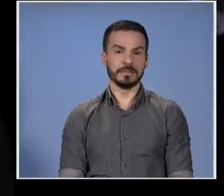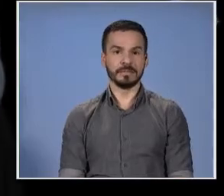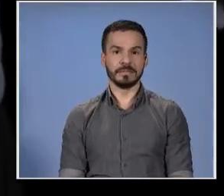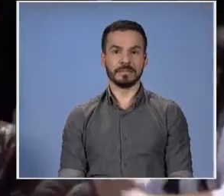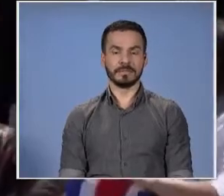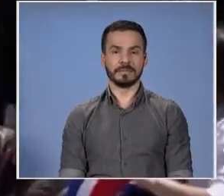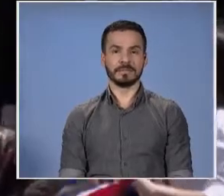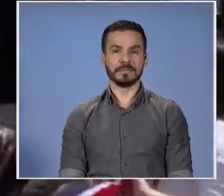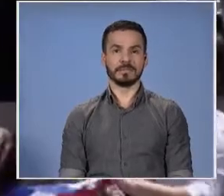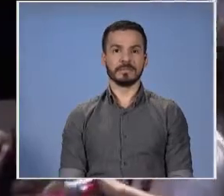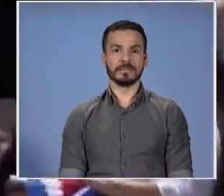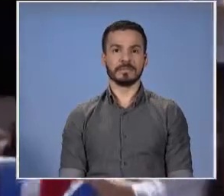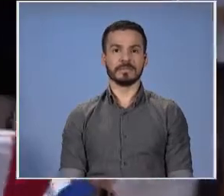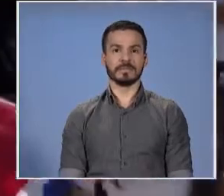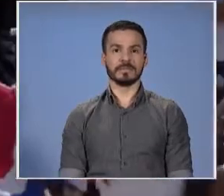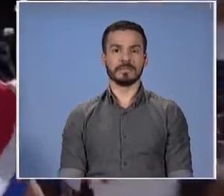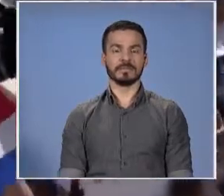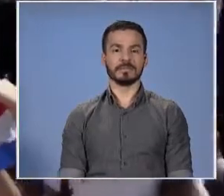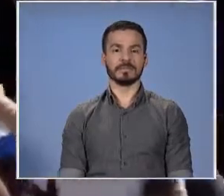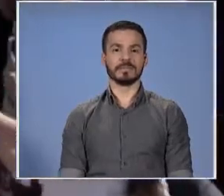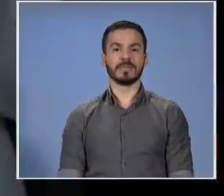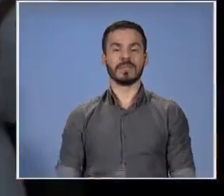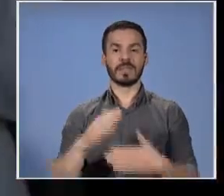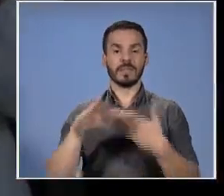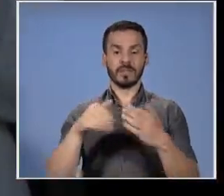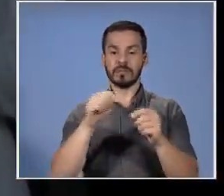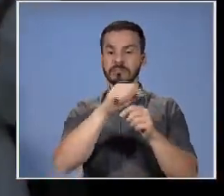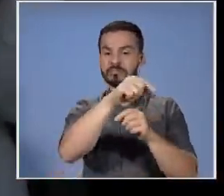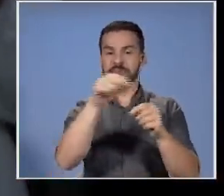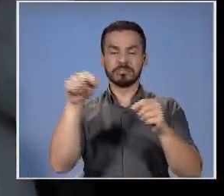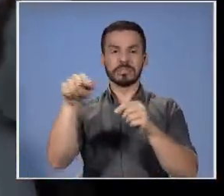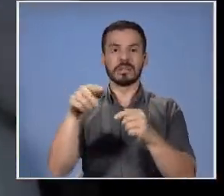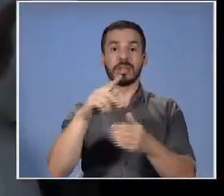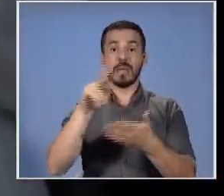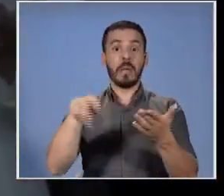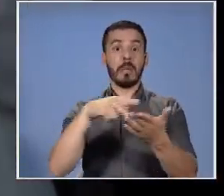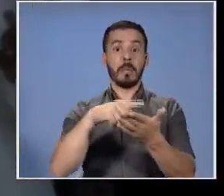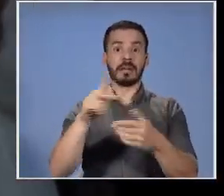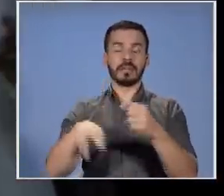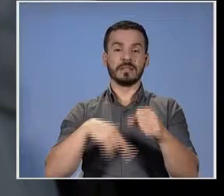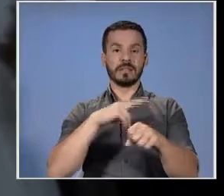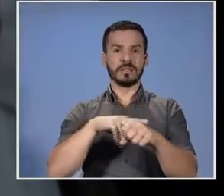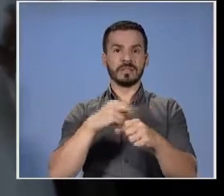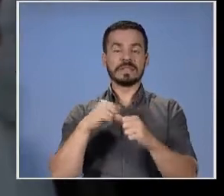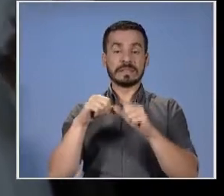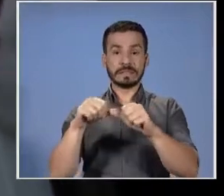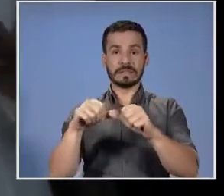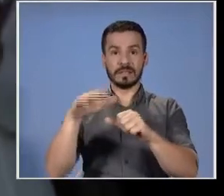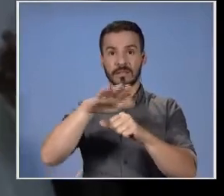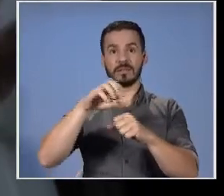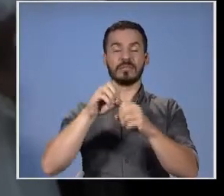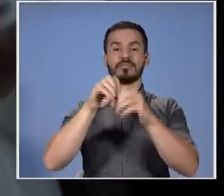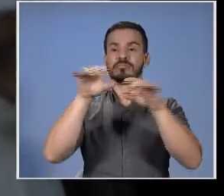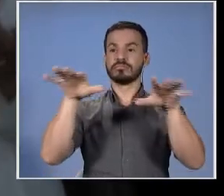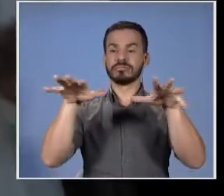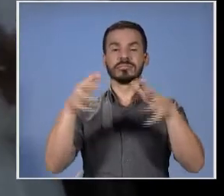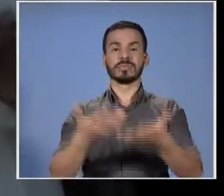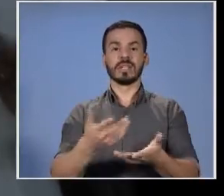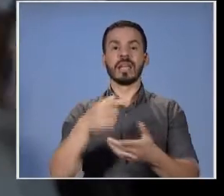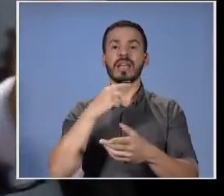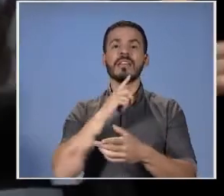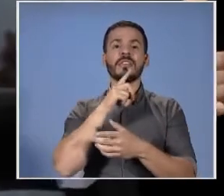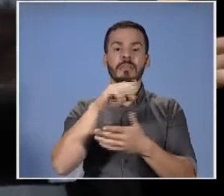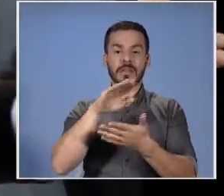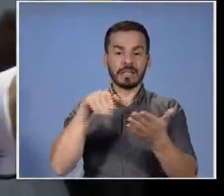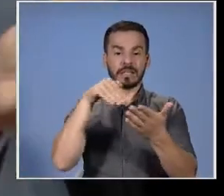está bastante a cerca, cuadras. a pocas cuadras de allí. Y el Parque Nacional también, si lo siguiéramos expandiendo, ¿verdad? Se convierte